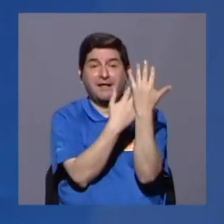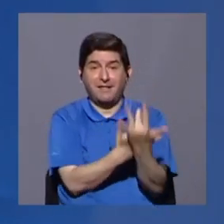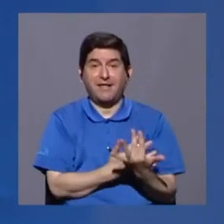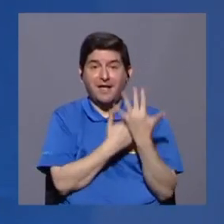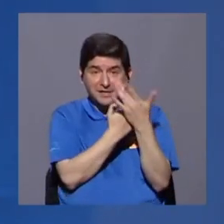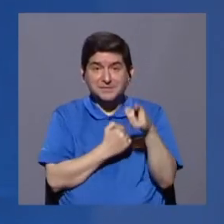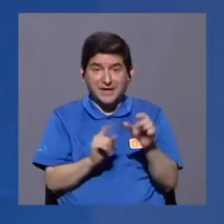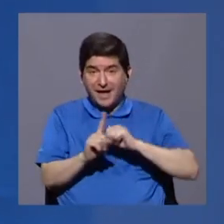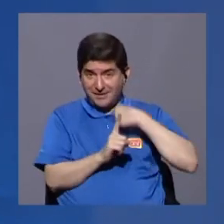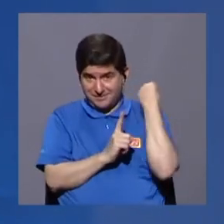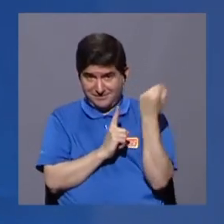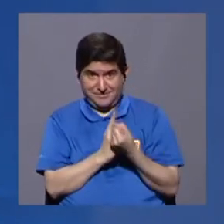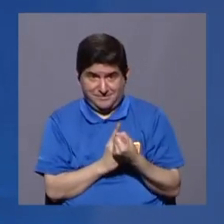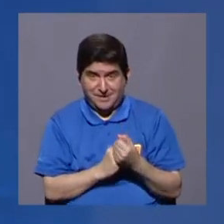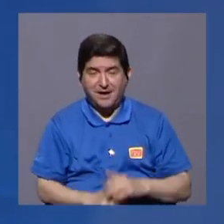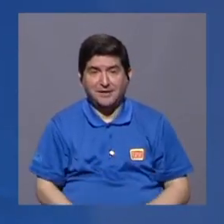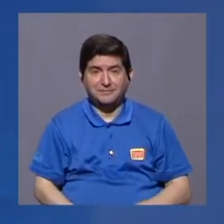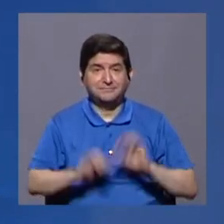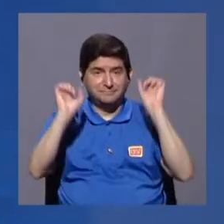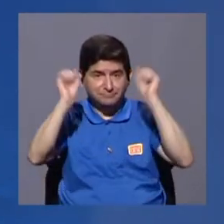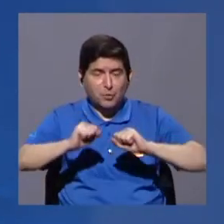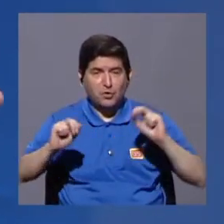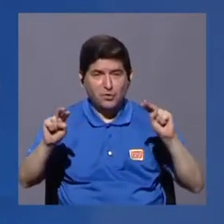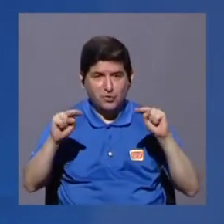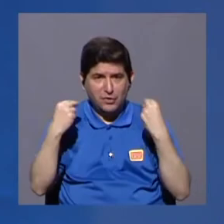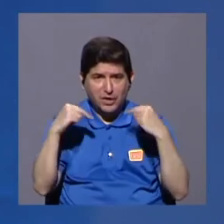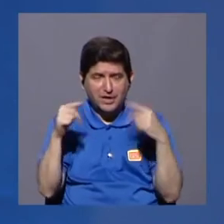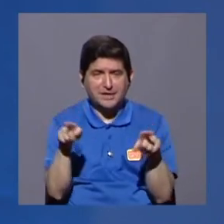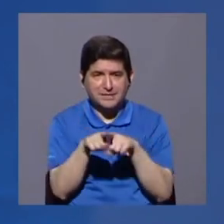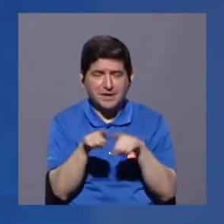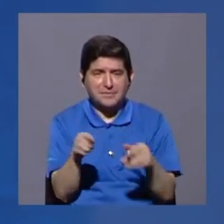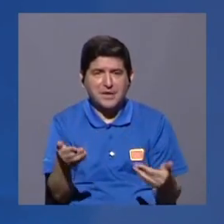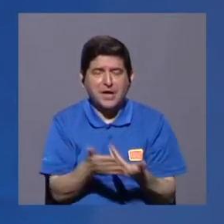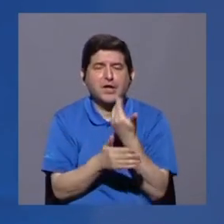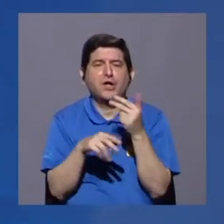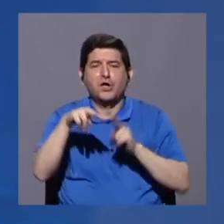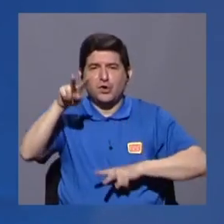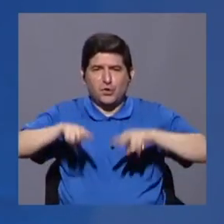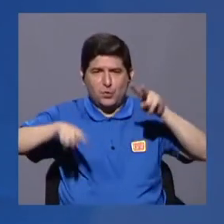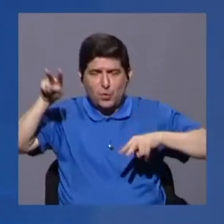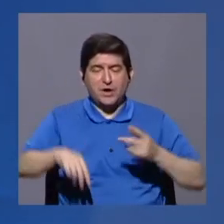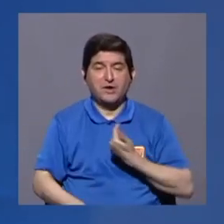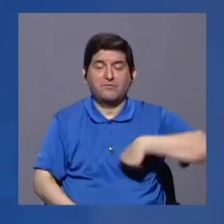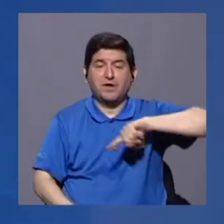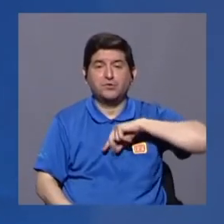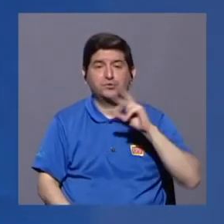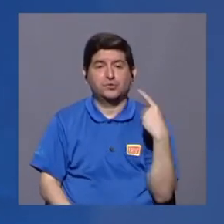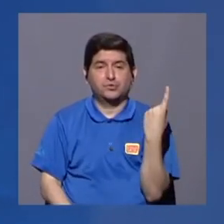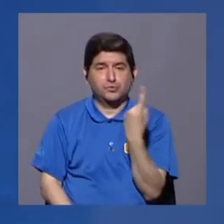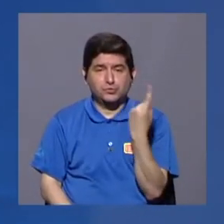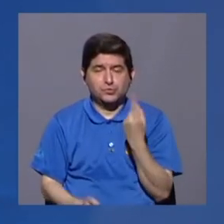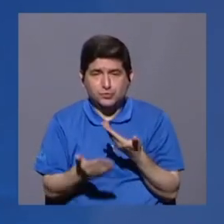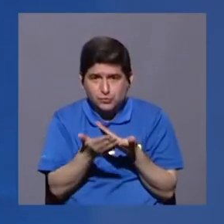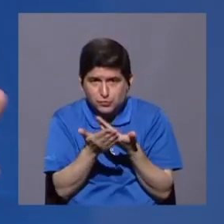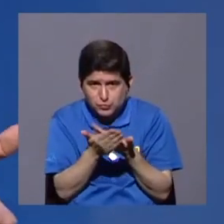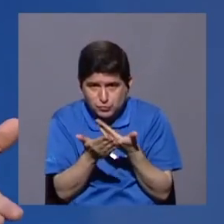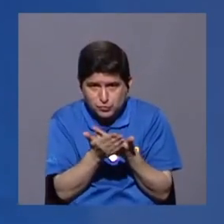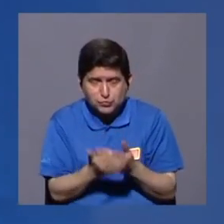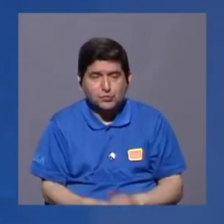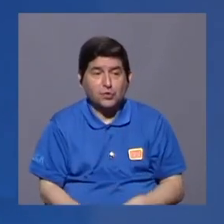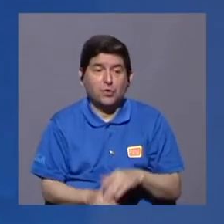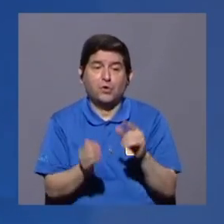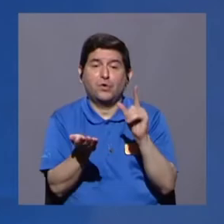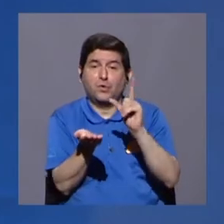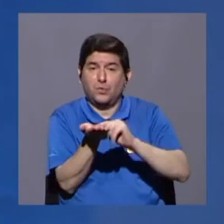esto que pueda neutralizar también estas nuevas variantes porque nosotros lo hemos probado en la publicación